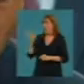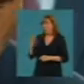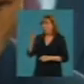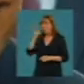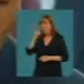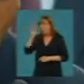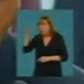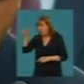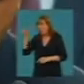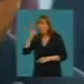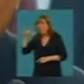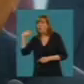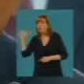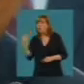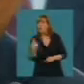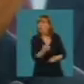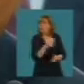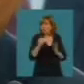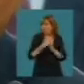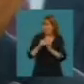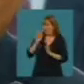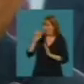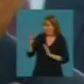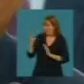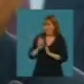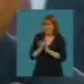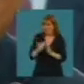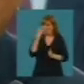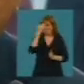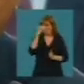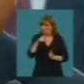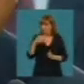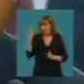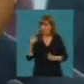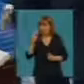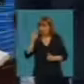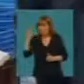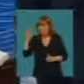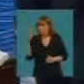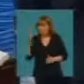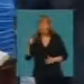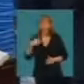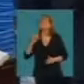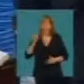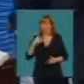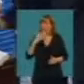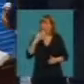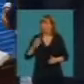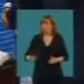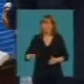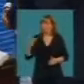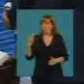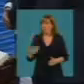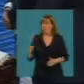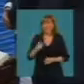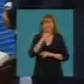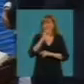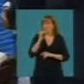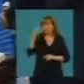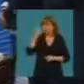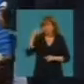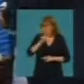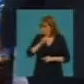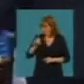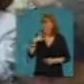cumpliendo y haciendo cumplir en cuanto de vos dependa la Constitución de la Nación Argentina. Sí, juro. Si así no lo hicieras, Dios